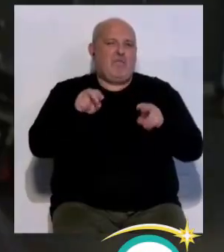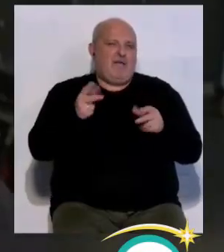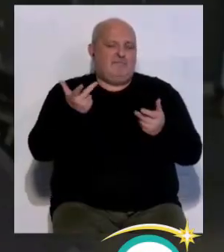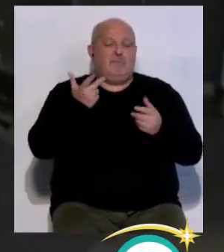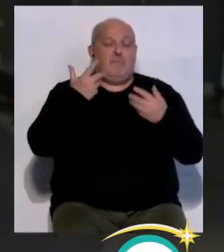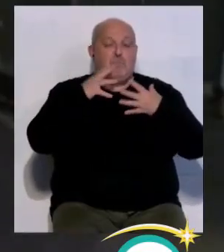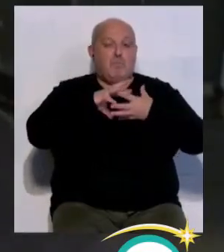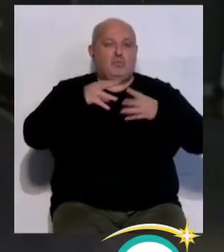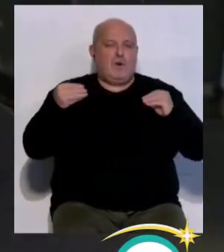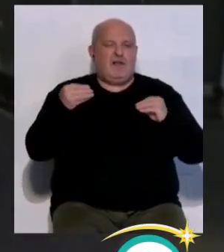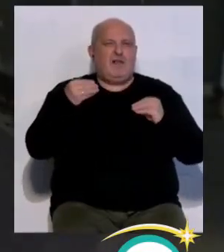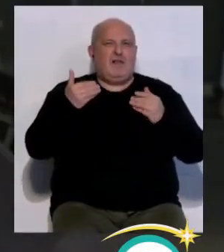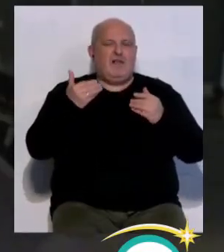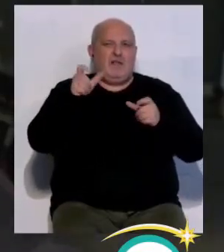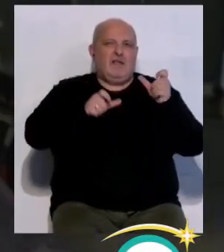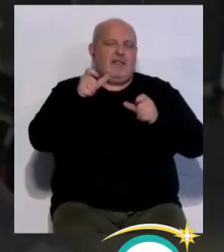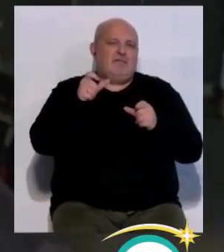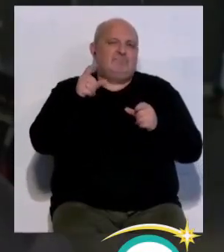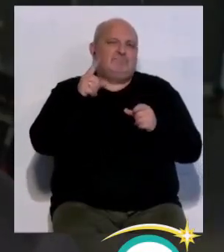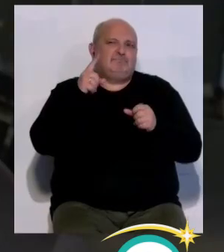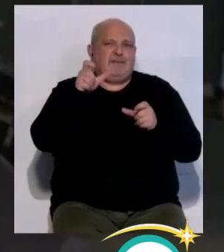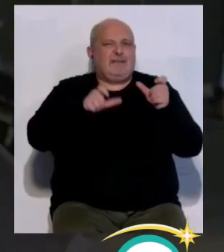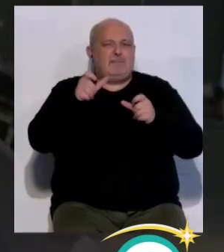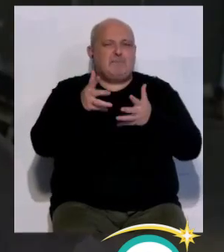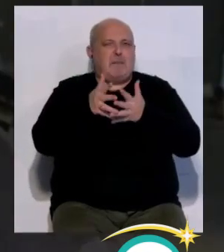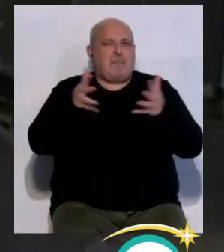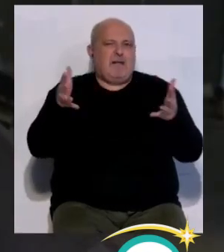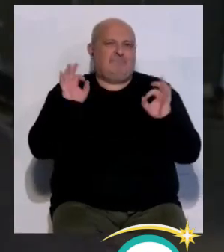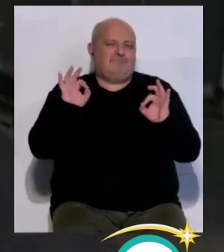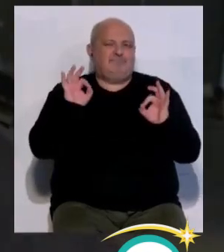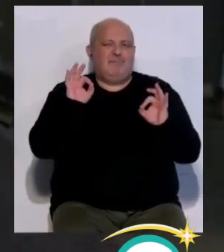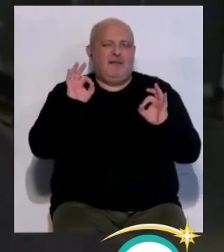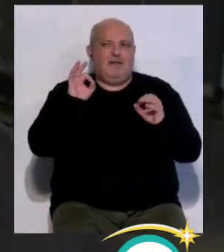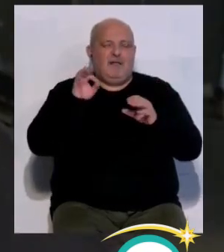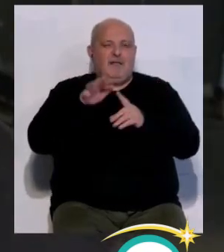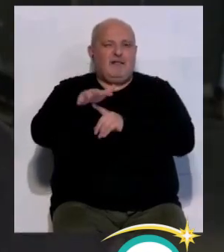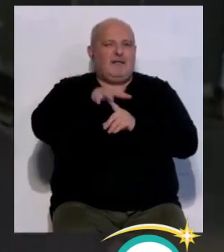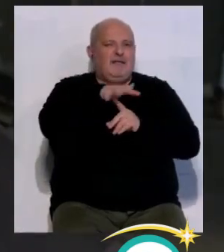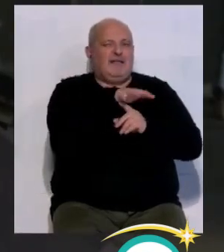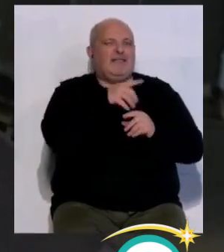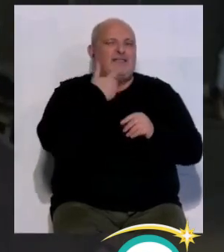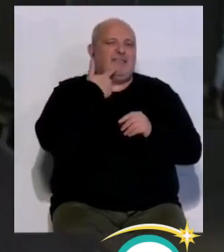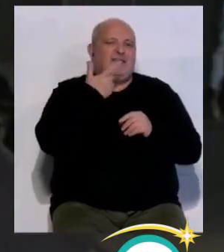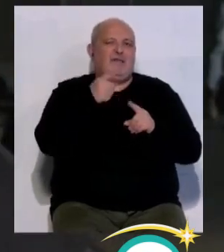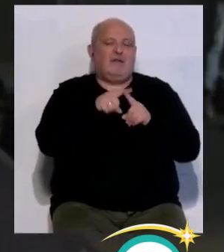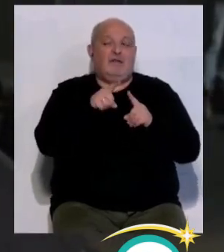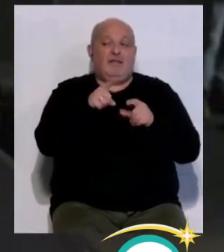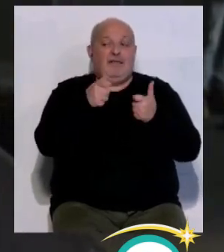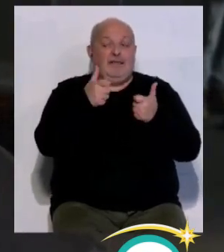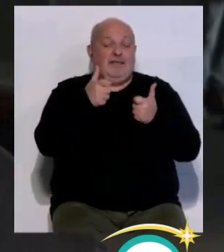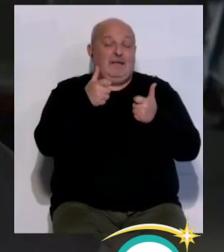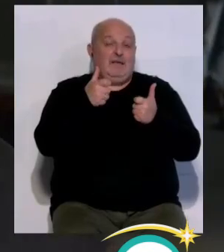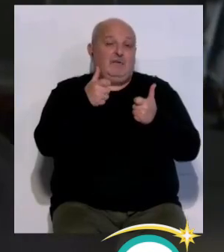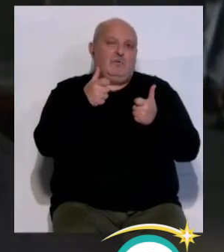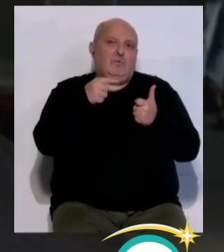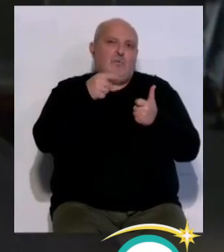de la musculatura, esa es la tendencia, cada vez hay una, se inculca mucho más el hecho de saber que debemos